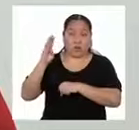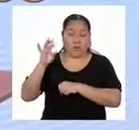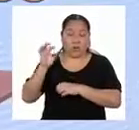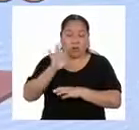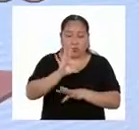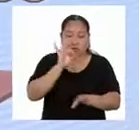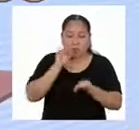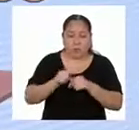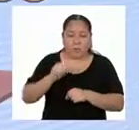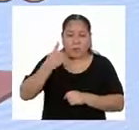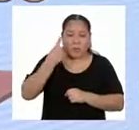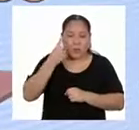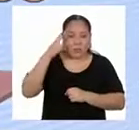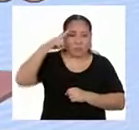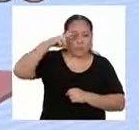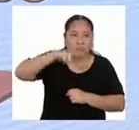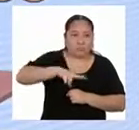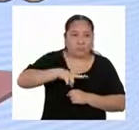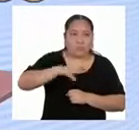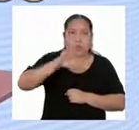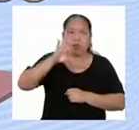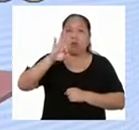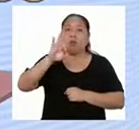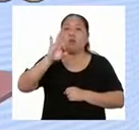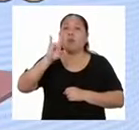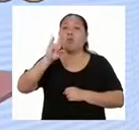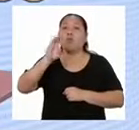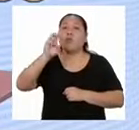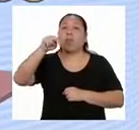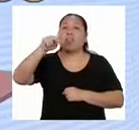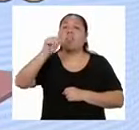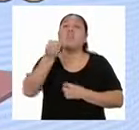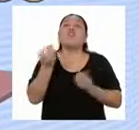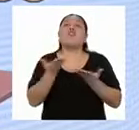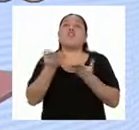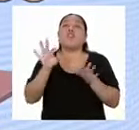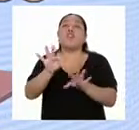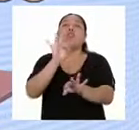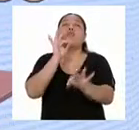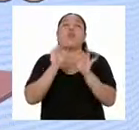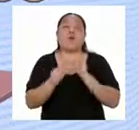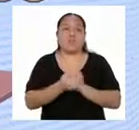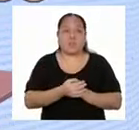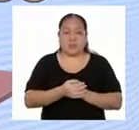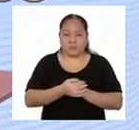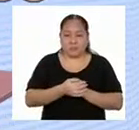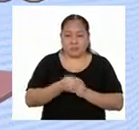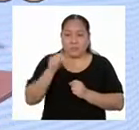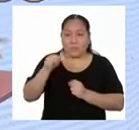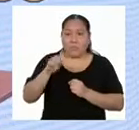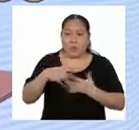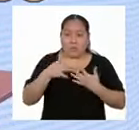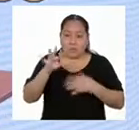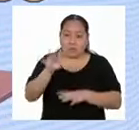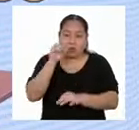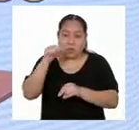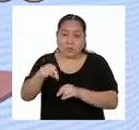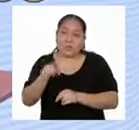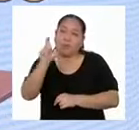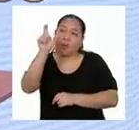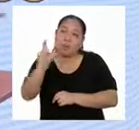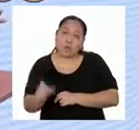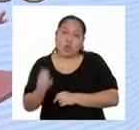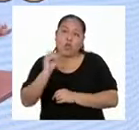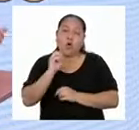En primer lugar, una fuente es un lugar de donde proviene algo. Podemos identificar a ese lugar como una